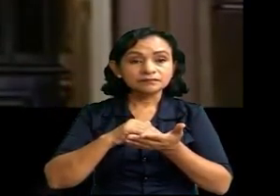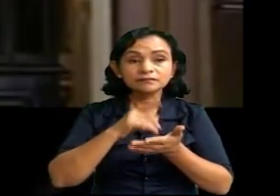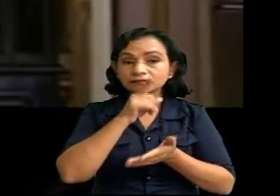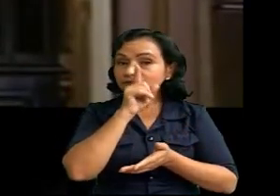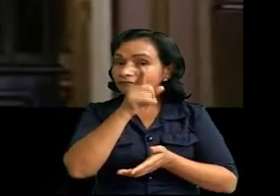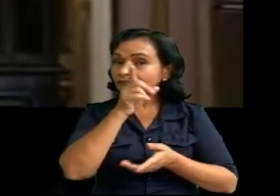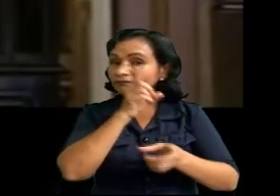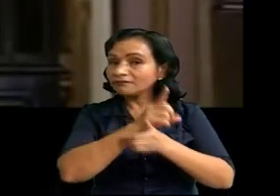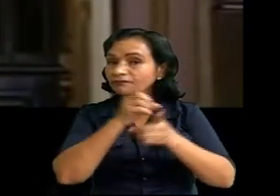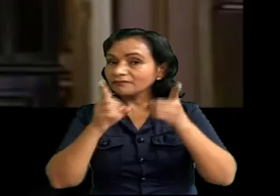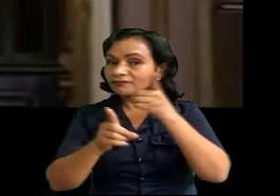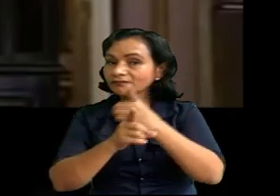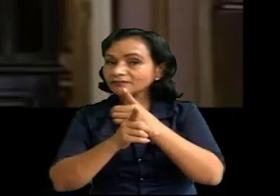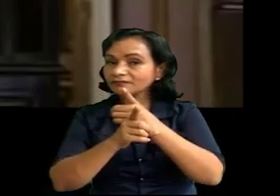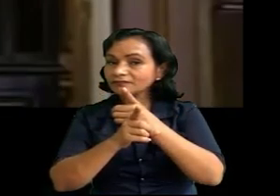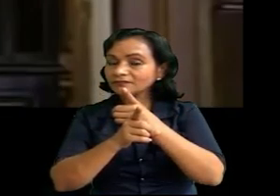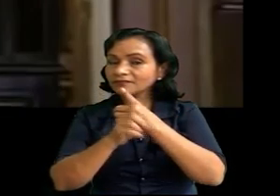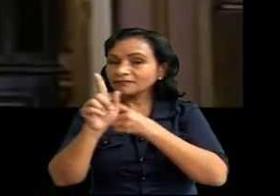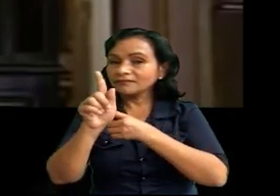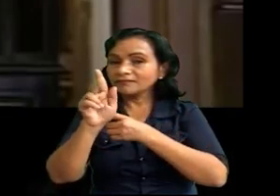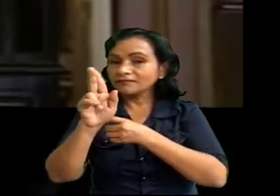allá en Fuerte Tiuna